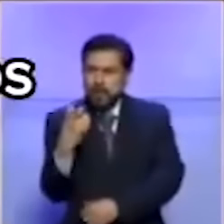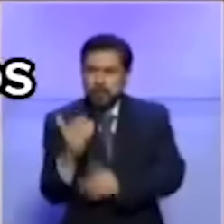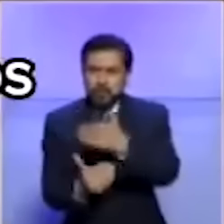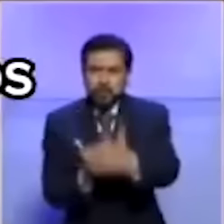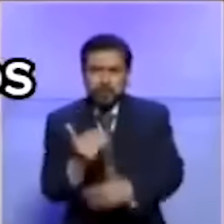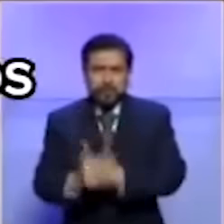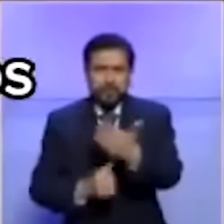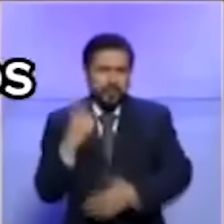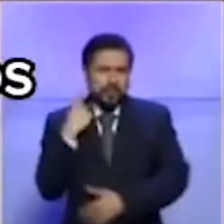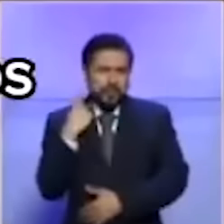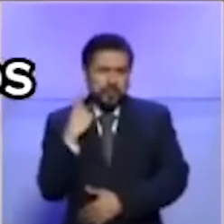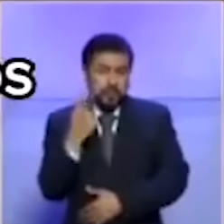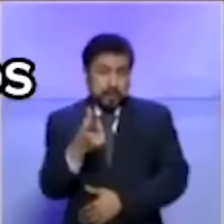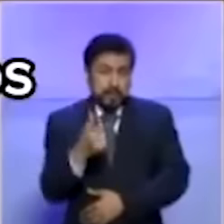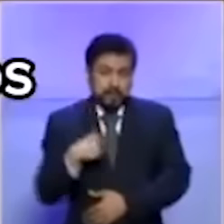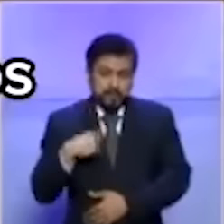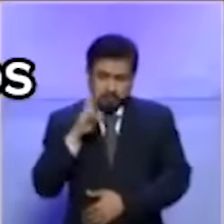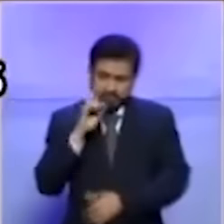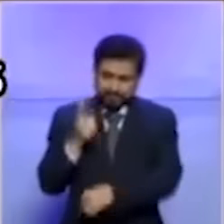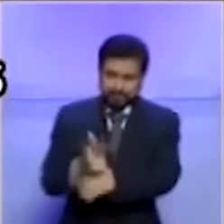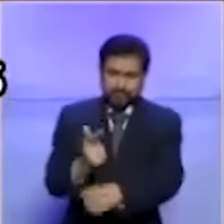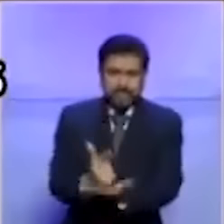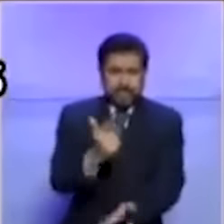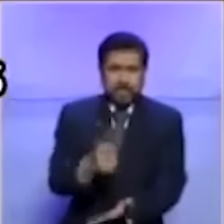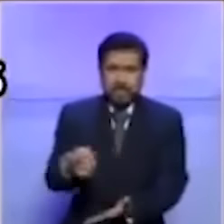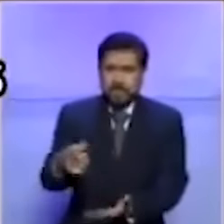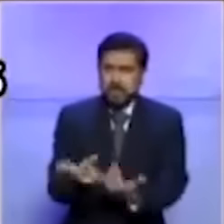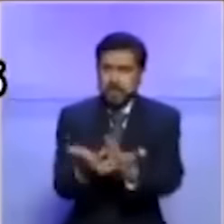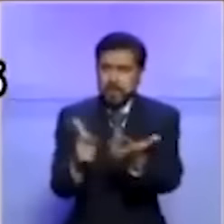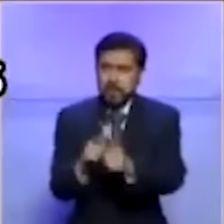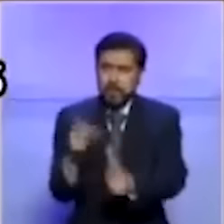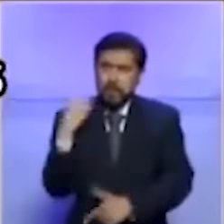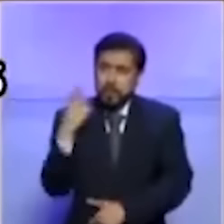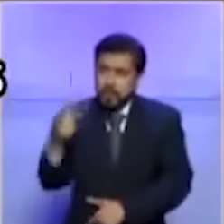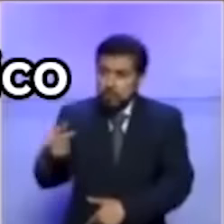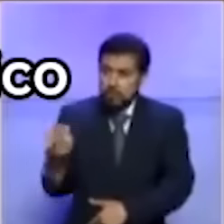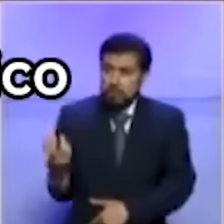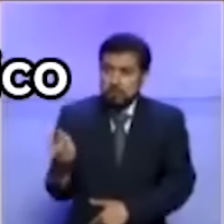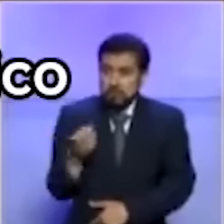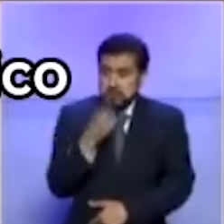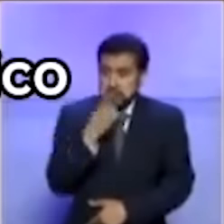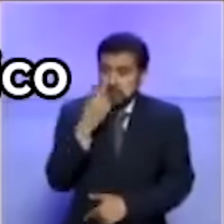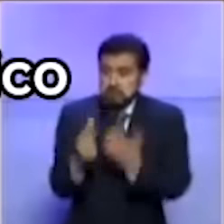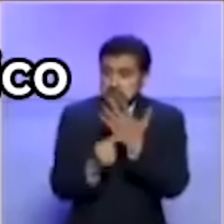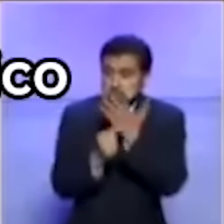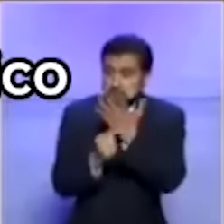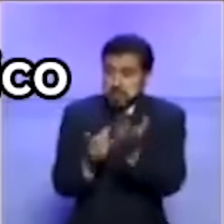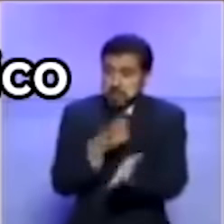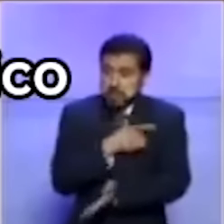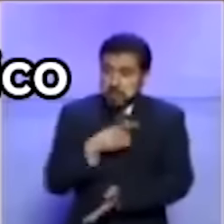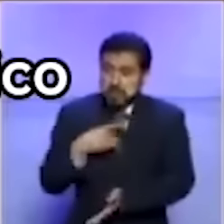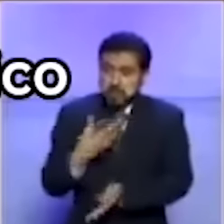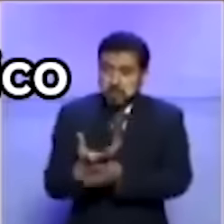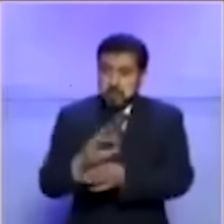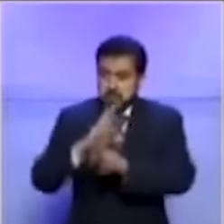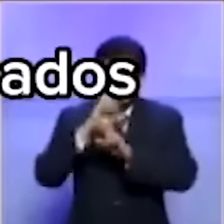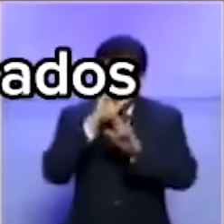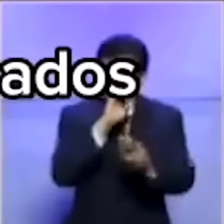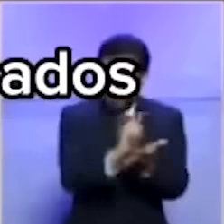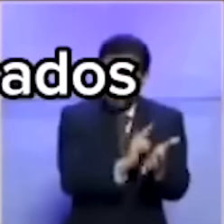especialmente grave que los partidos Quienes se supone deben ser institutos que abonen a la defensa del interés